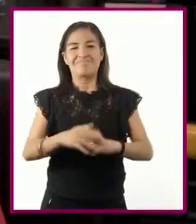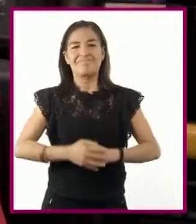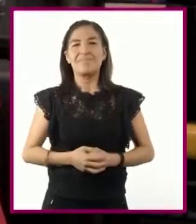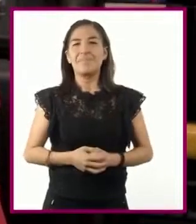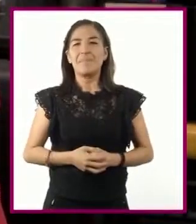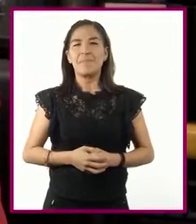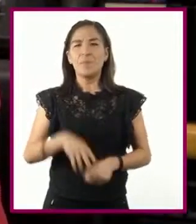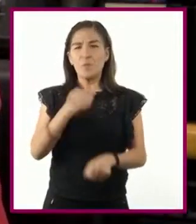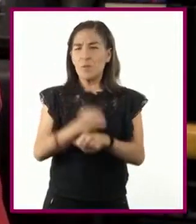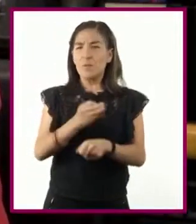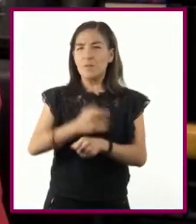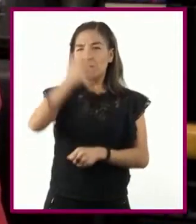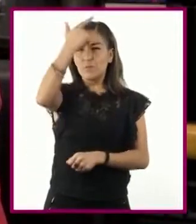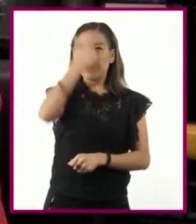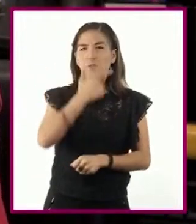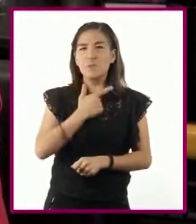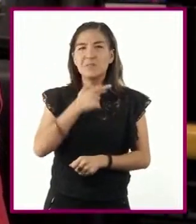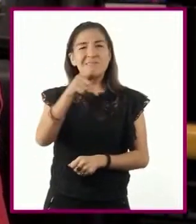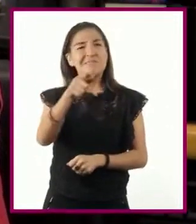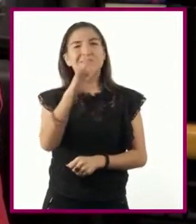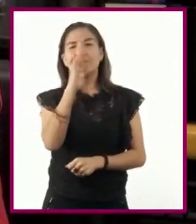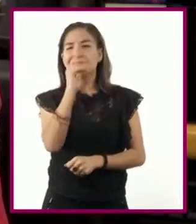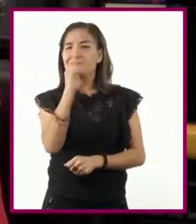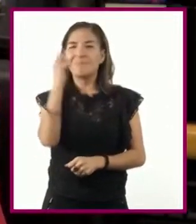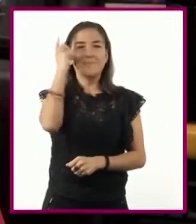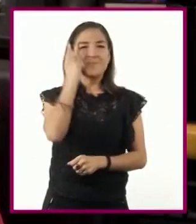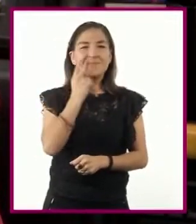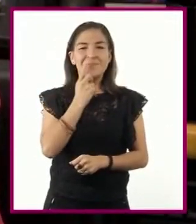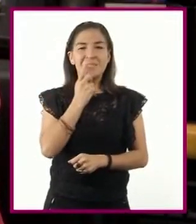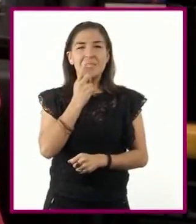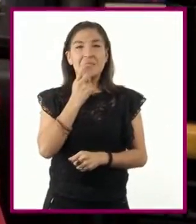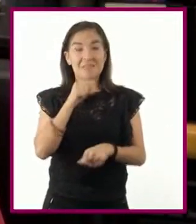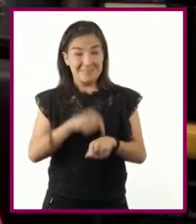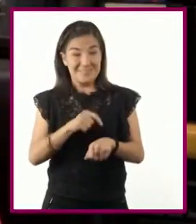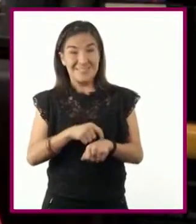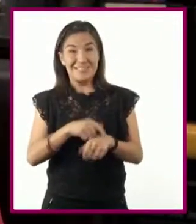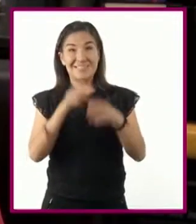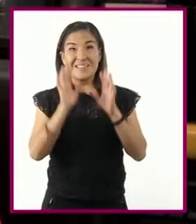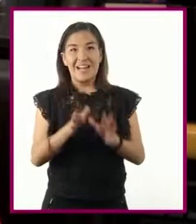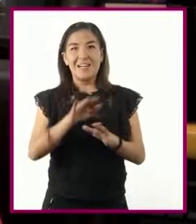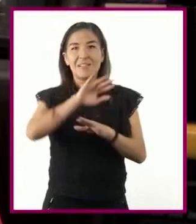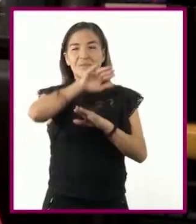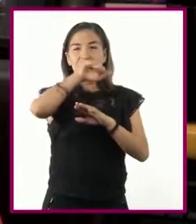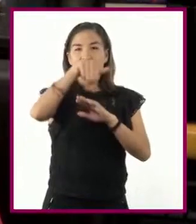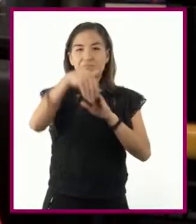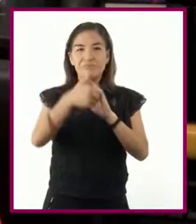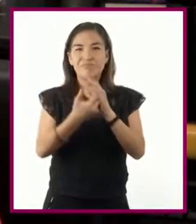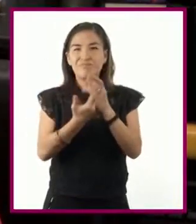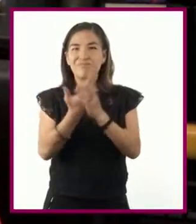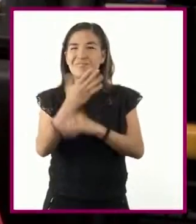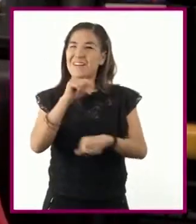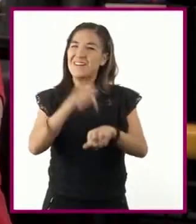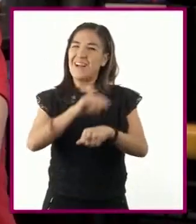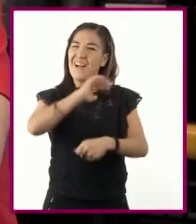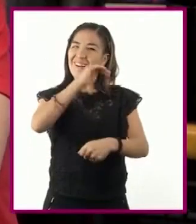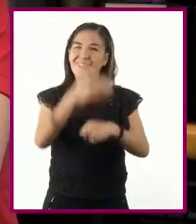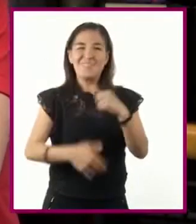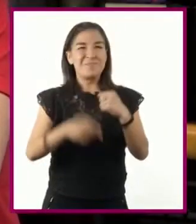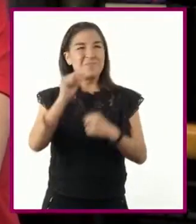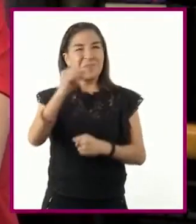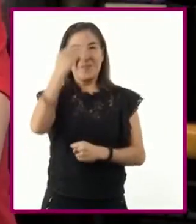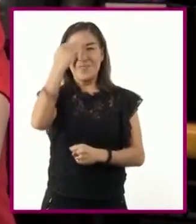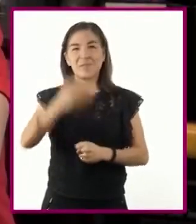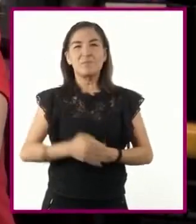Es de noche. No pueden dormir. El plazo vence en poco tiempo. Y solo tienen